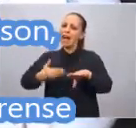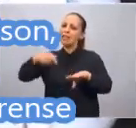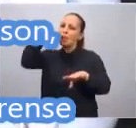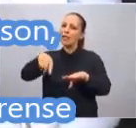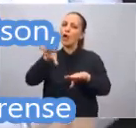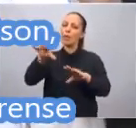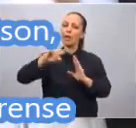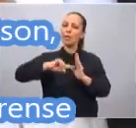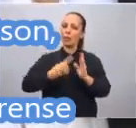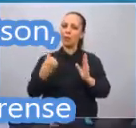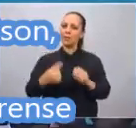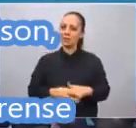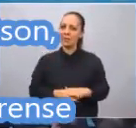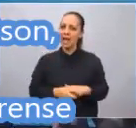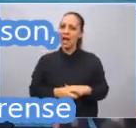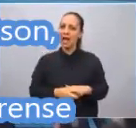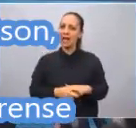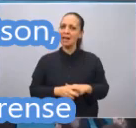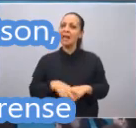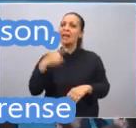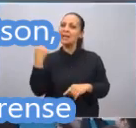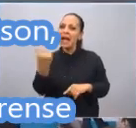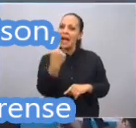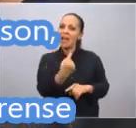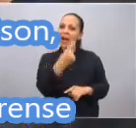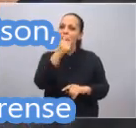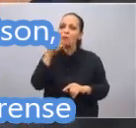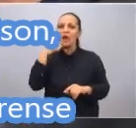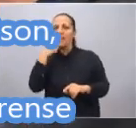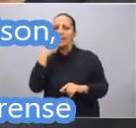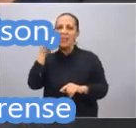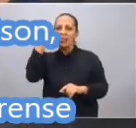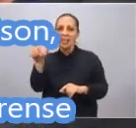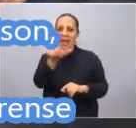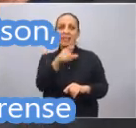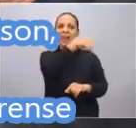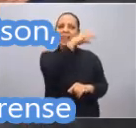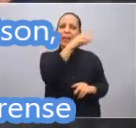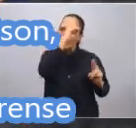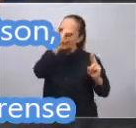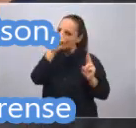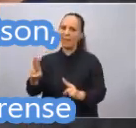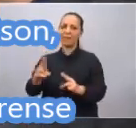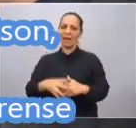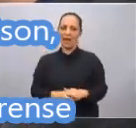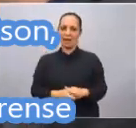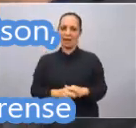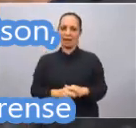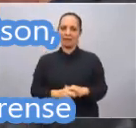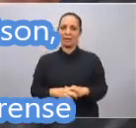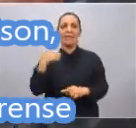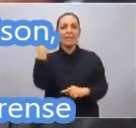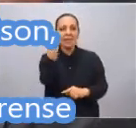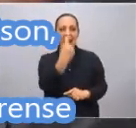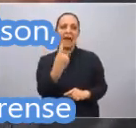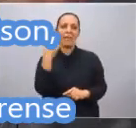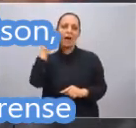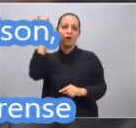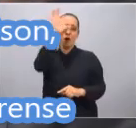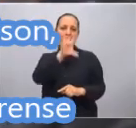gobierno provincial, de cada uno de los intendentes, de cada uno de los gobernadores.